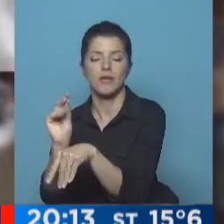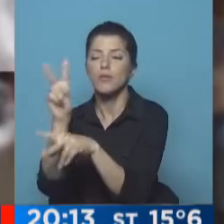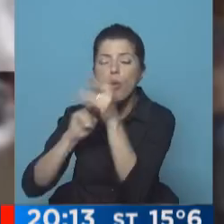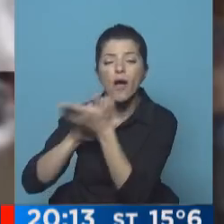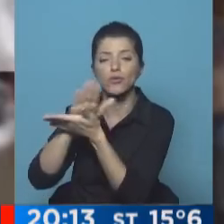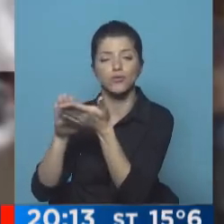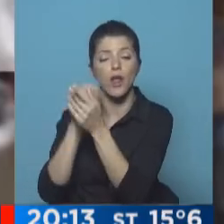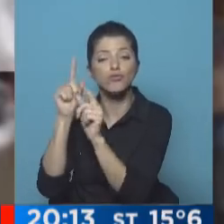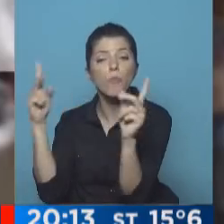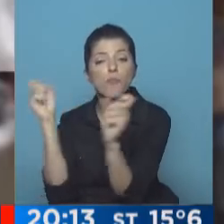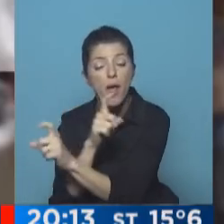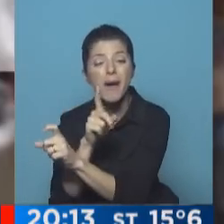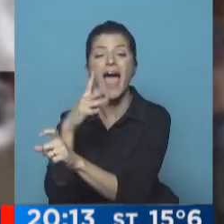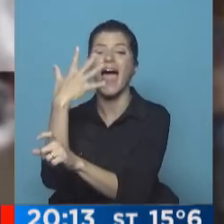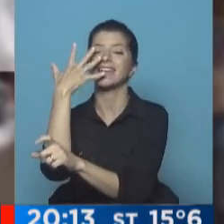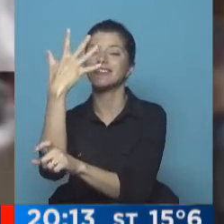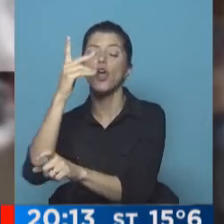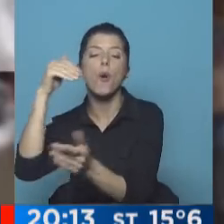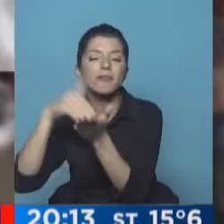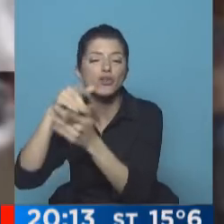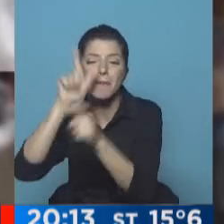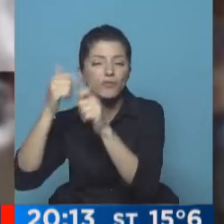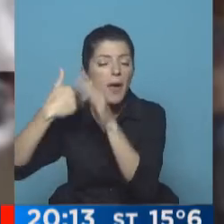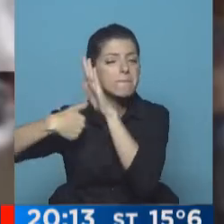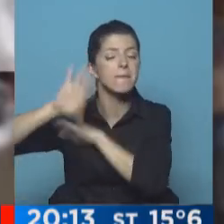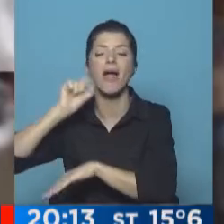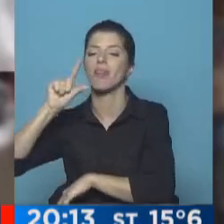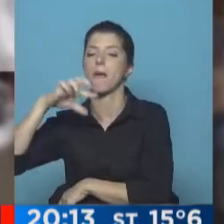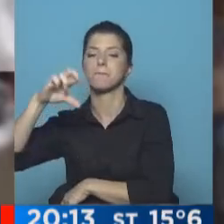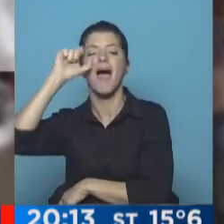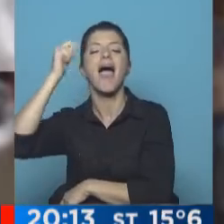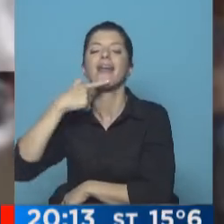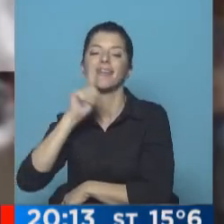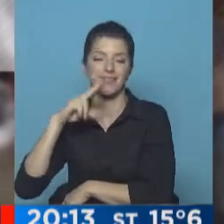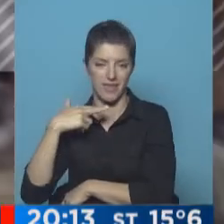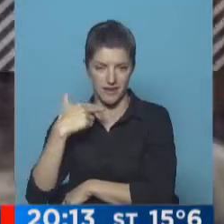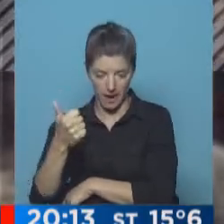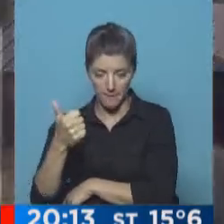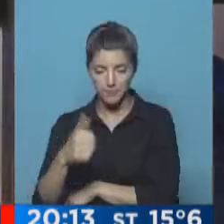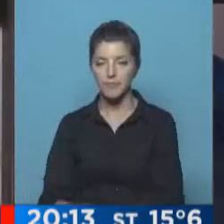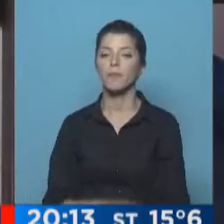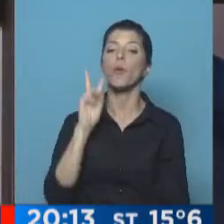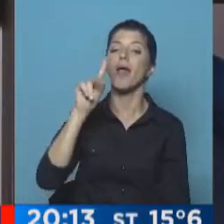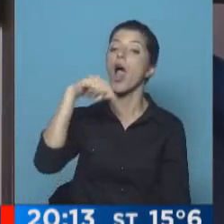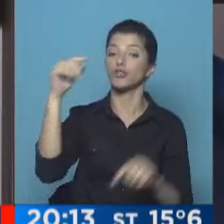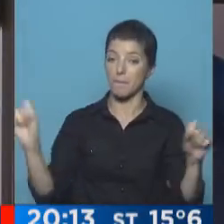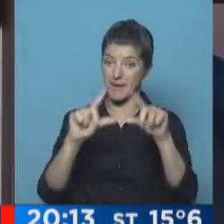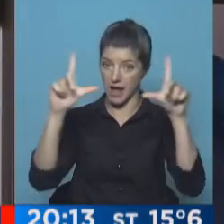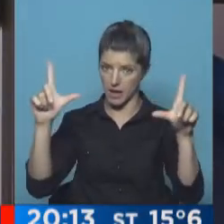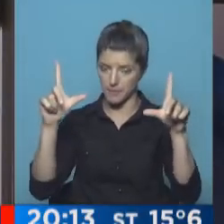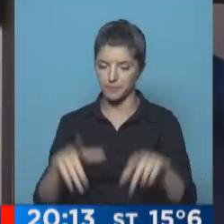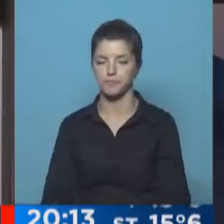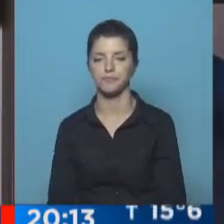habitacional a más de 5 millones de palestinos Pero tenemos más datos que vamos vamos a ver en la próxima placa ahí la